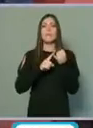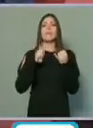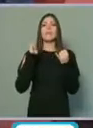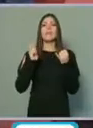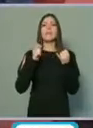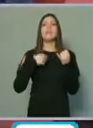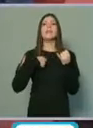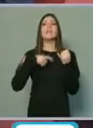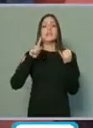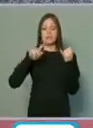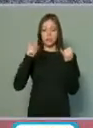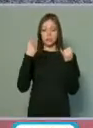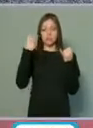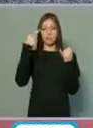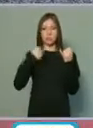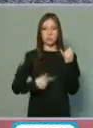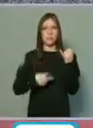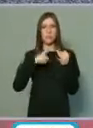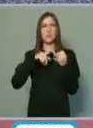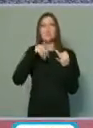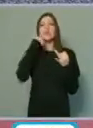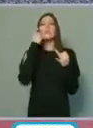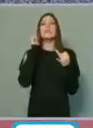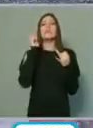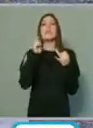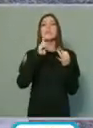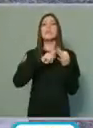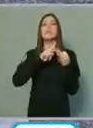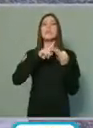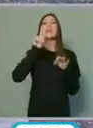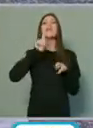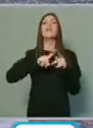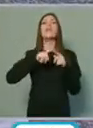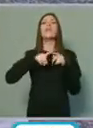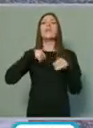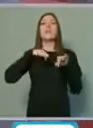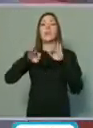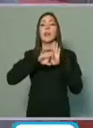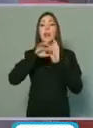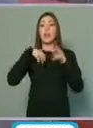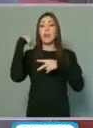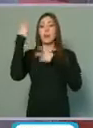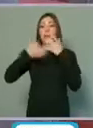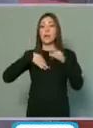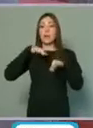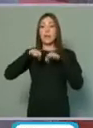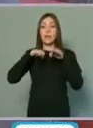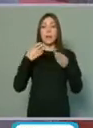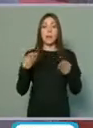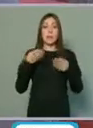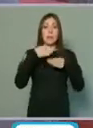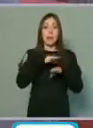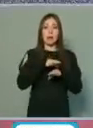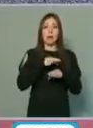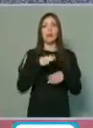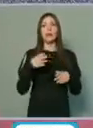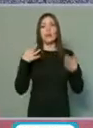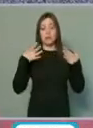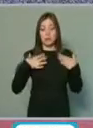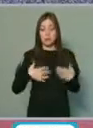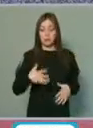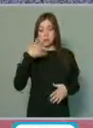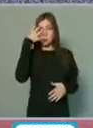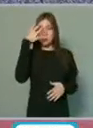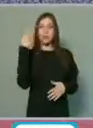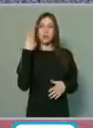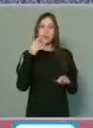segundo es qué quiero y el tercero es a quién me dirijo, ¿no? Okay. Si yo voy a pedir trabajo en banca, evidentemente irme sobrio va a ser como importante, ¿no?